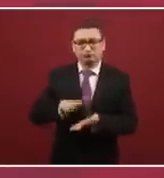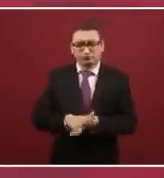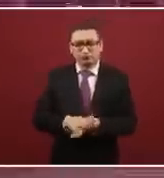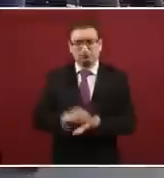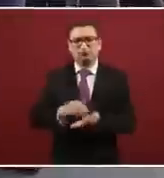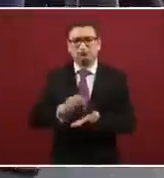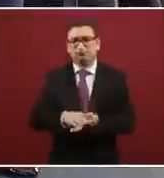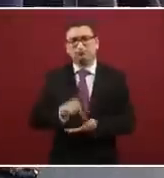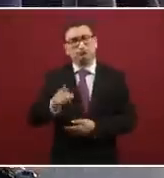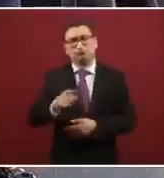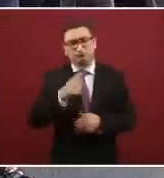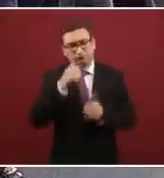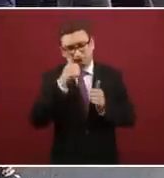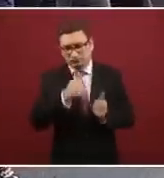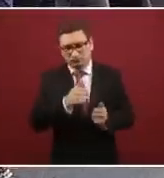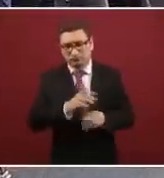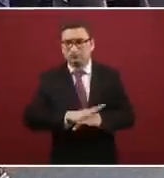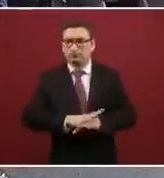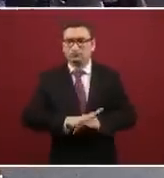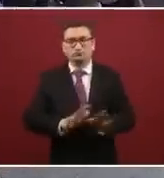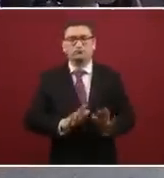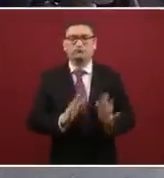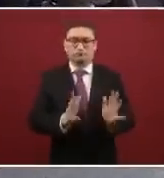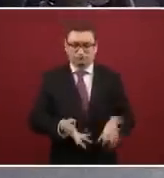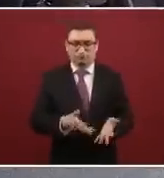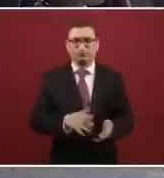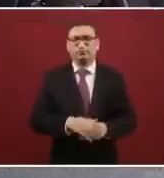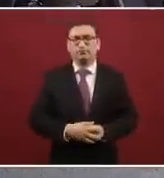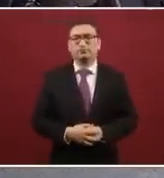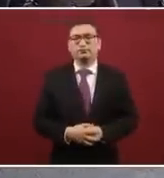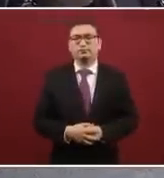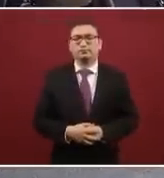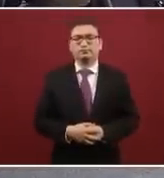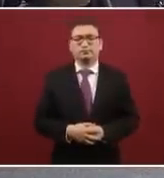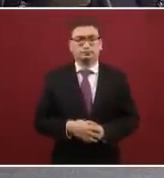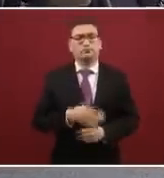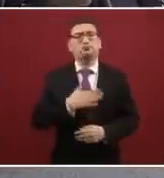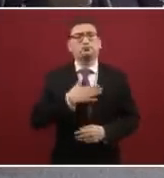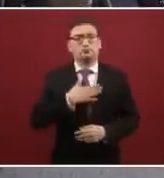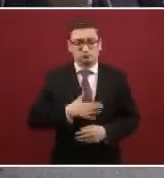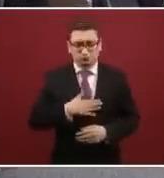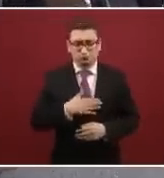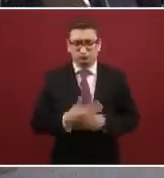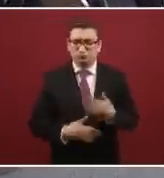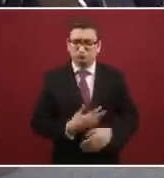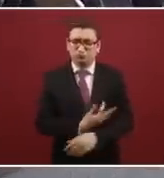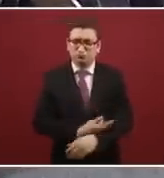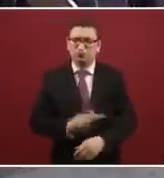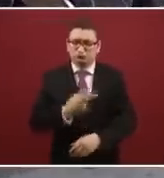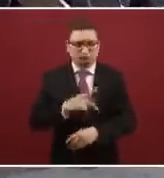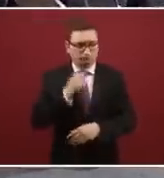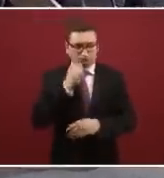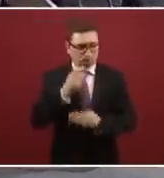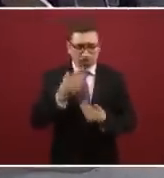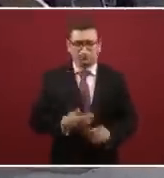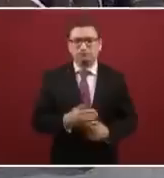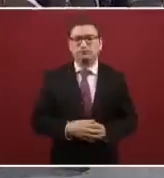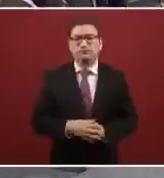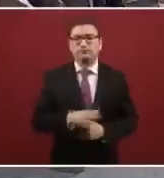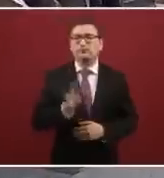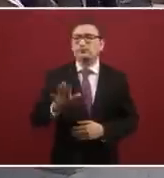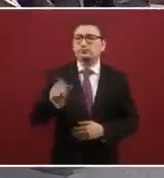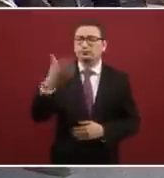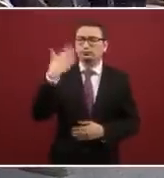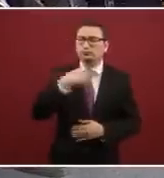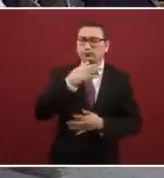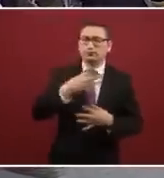los ha atendido. Pero ya llegó el momento. Okay. La justicia tarda, pero llega. Y una última pregunta, presidente. Usted, cuando anunció que